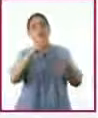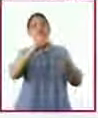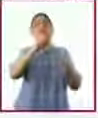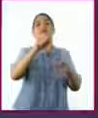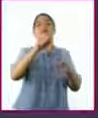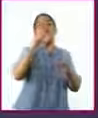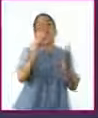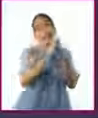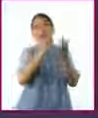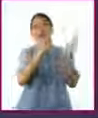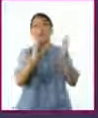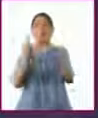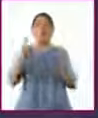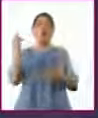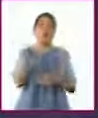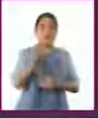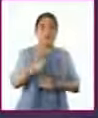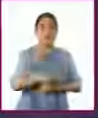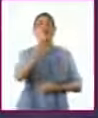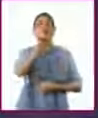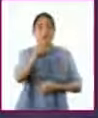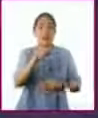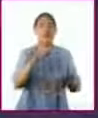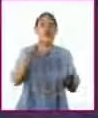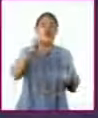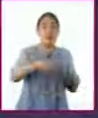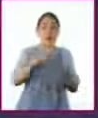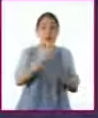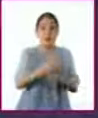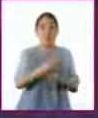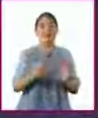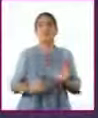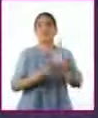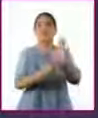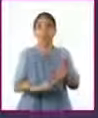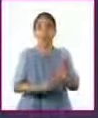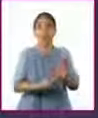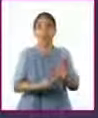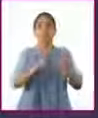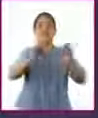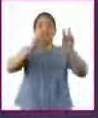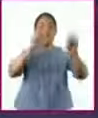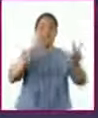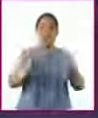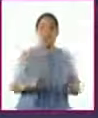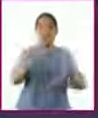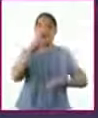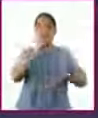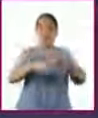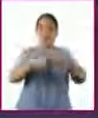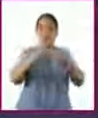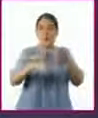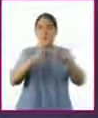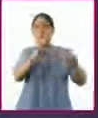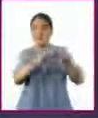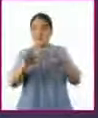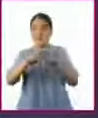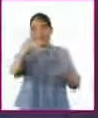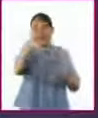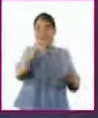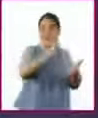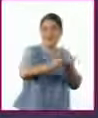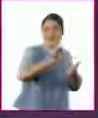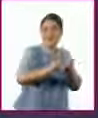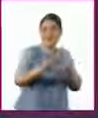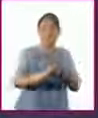requiere. Bien, a continuación les vamos a presentar fragmentos de obras de varios autores con el fin de